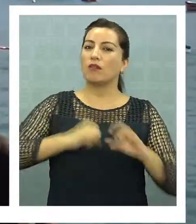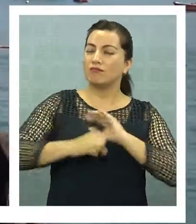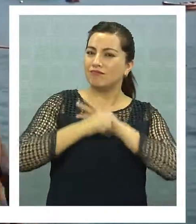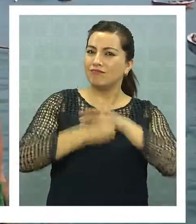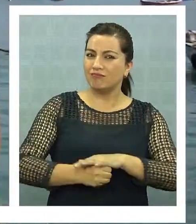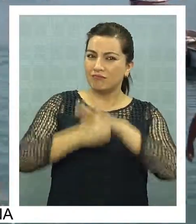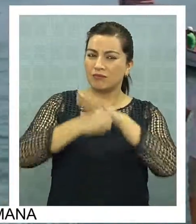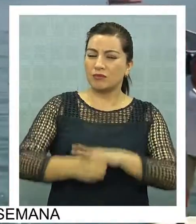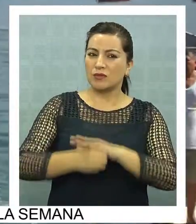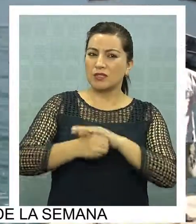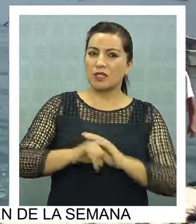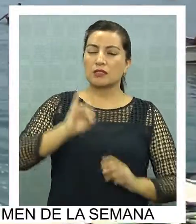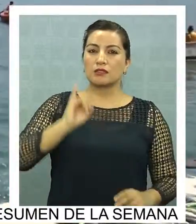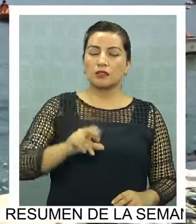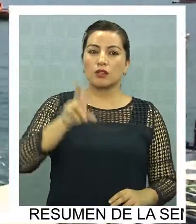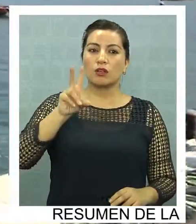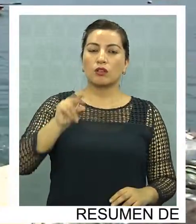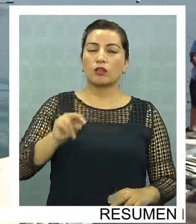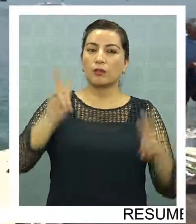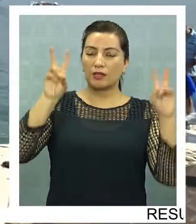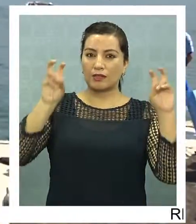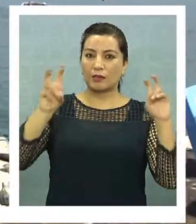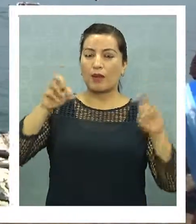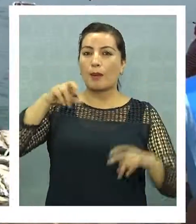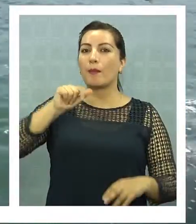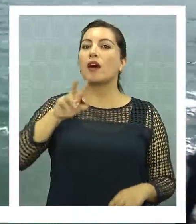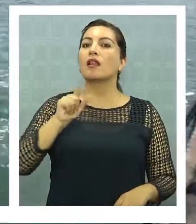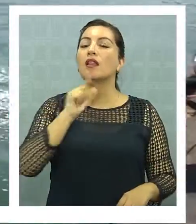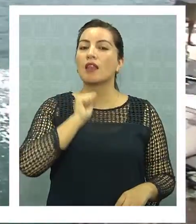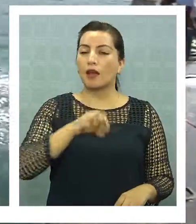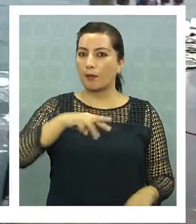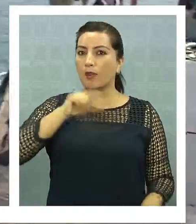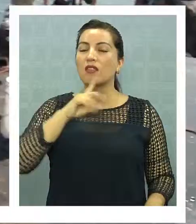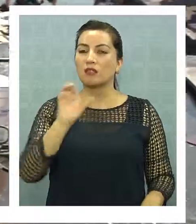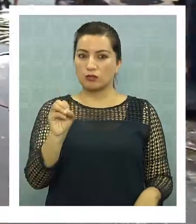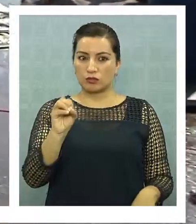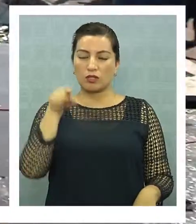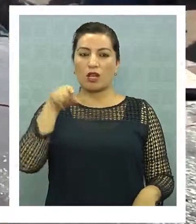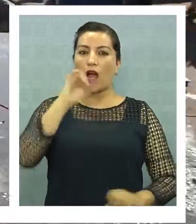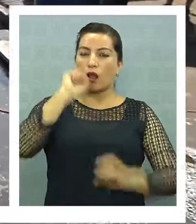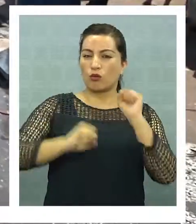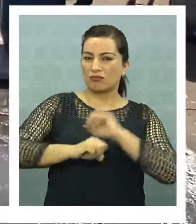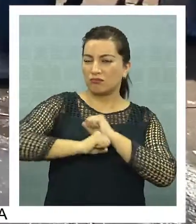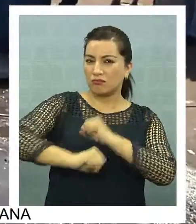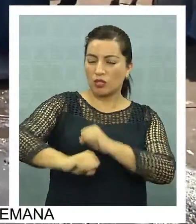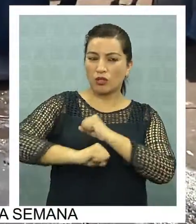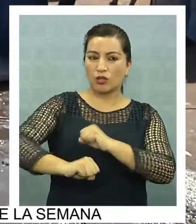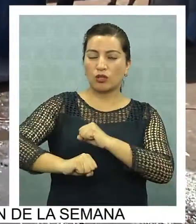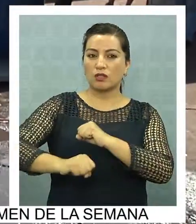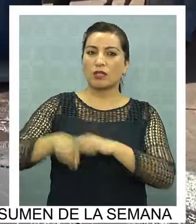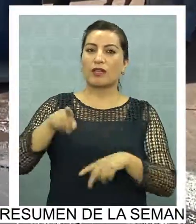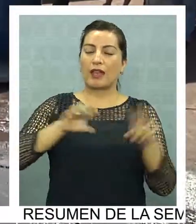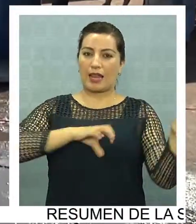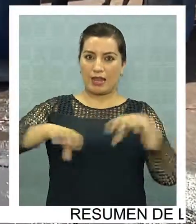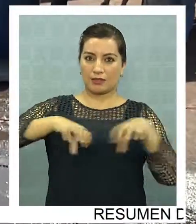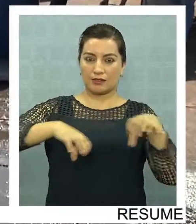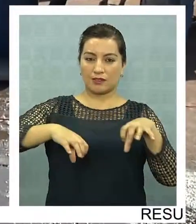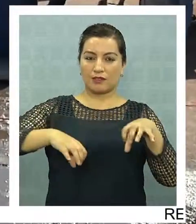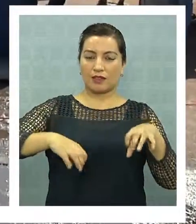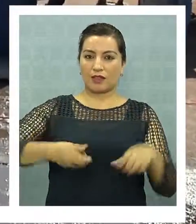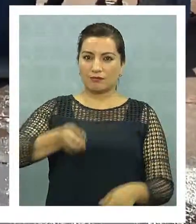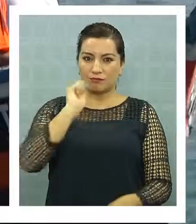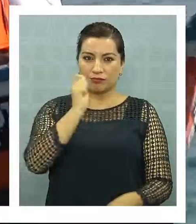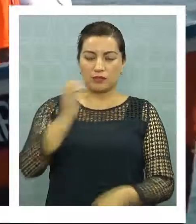indebida sobre los parlamentarios. Además, los pescadores y profesionales rechazan los efectos en la actividad artesanal.